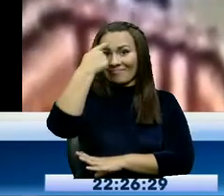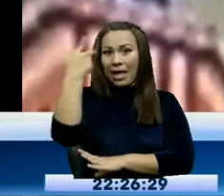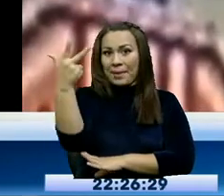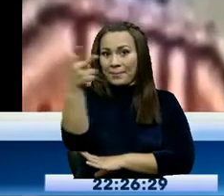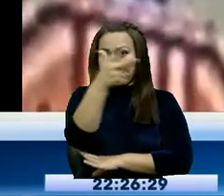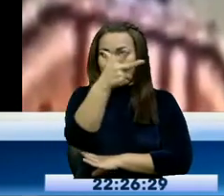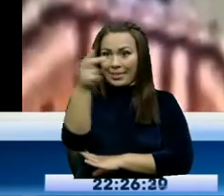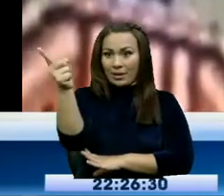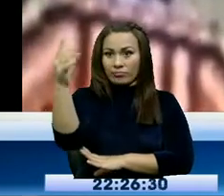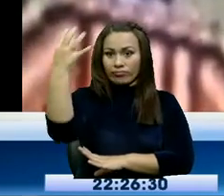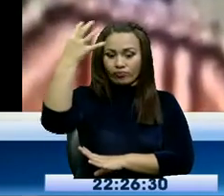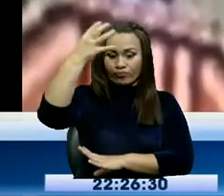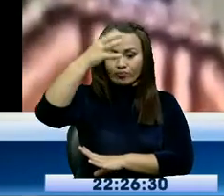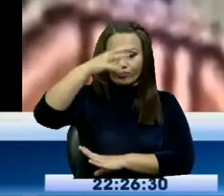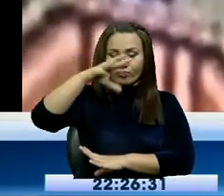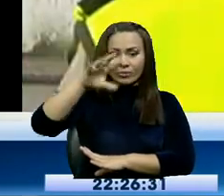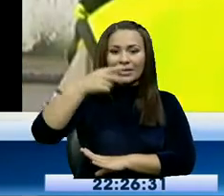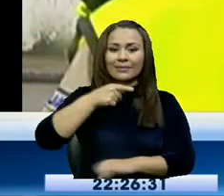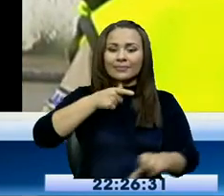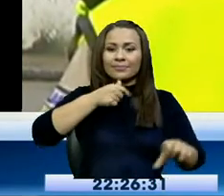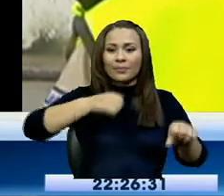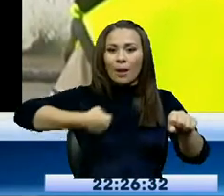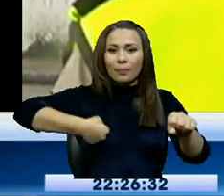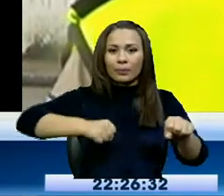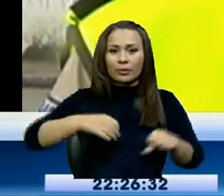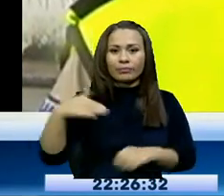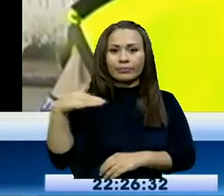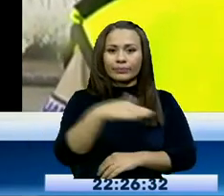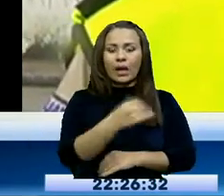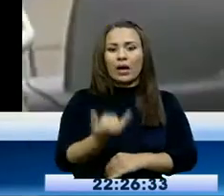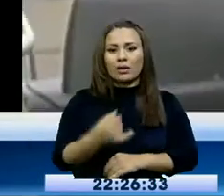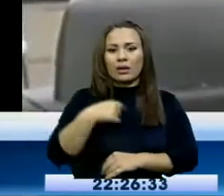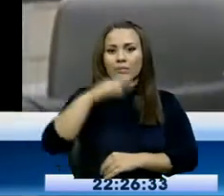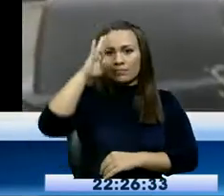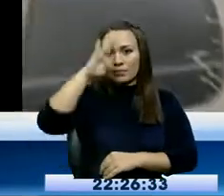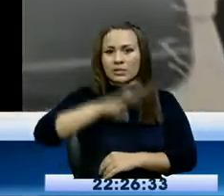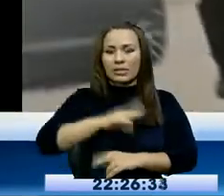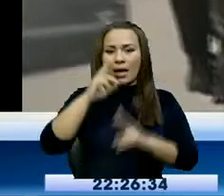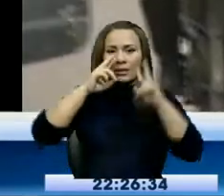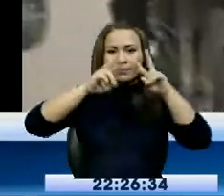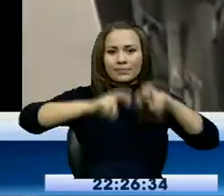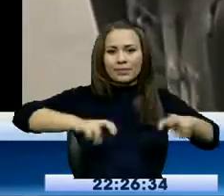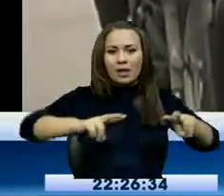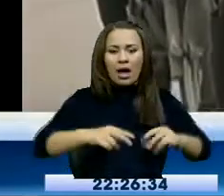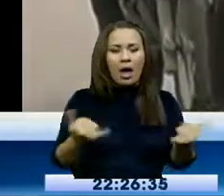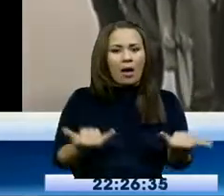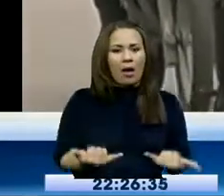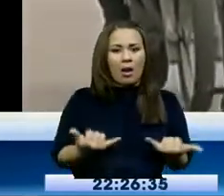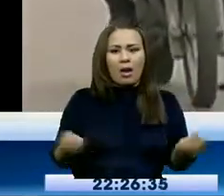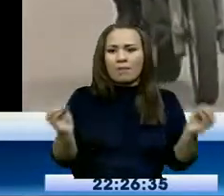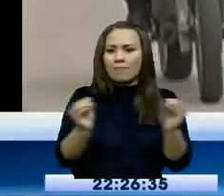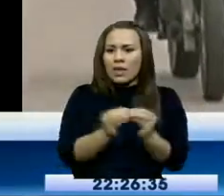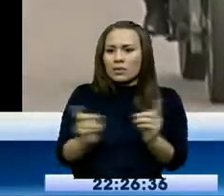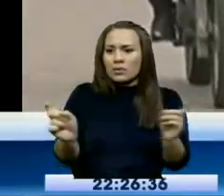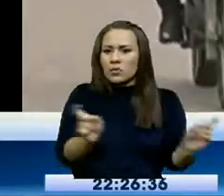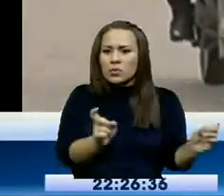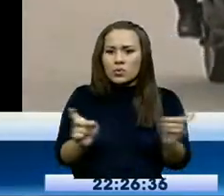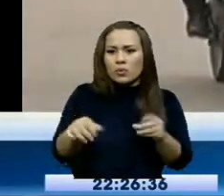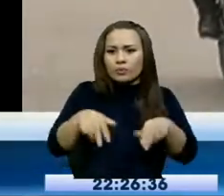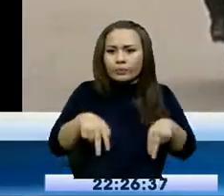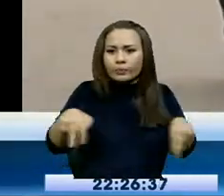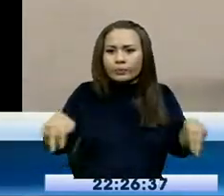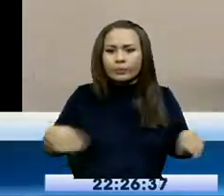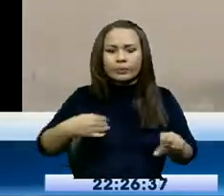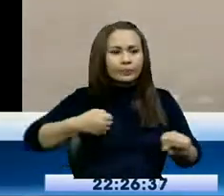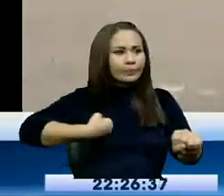motocicleta. Y se está dando con la localización en este momento ya con los individuos. Y que intensificarán los controles en la zona. Se ha determinado